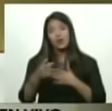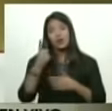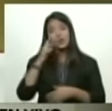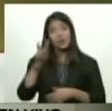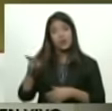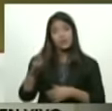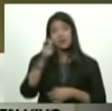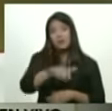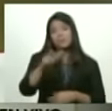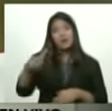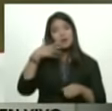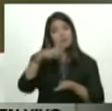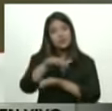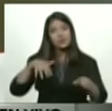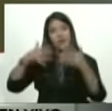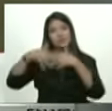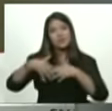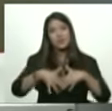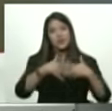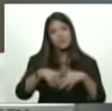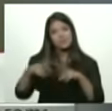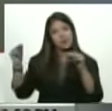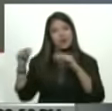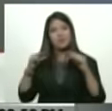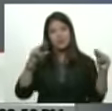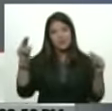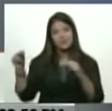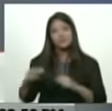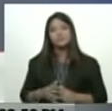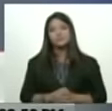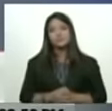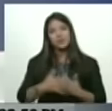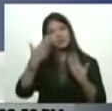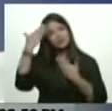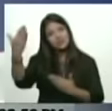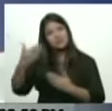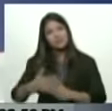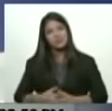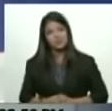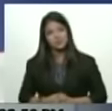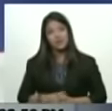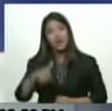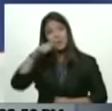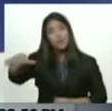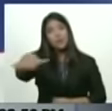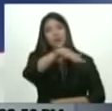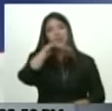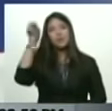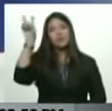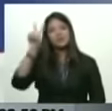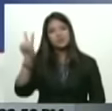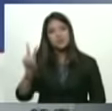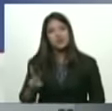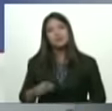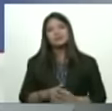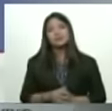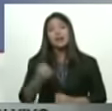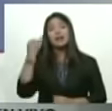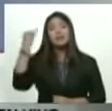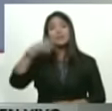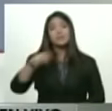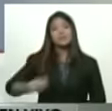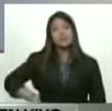que sostienen la mayoría de los empresarios con los que hemos conversado. Bueno, un saludo a todo el pueblo venezolano. Bueno, la iniciativa del